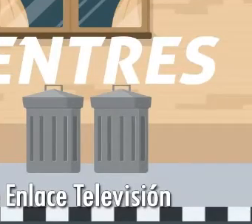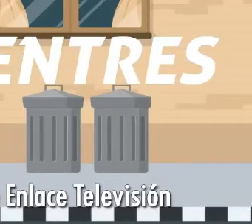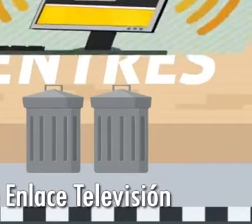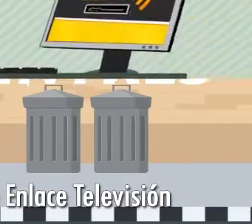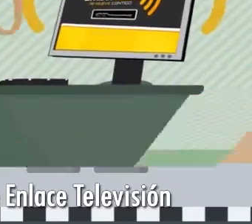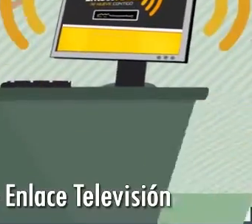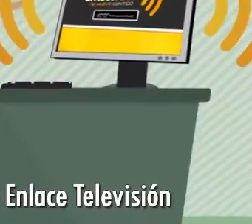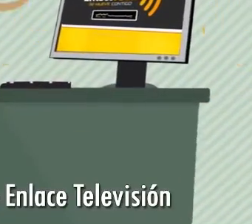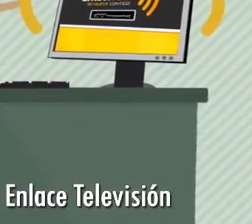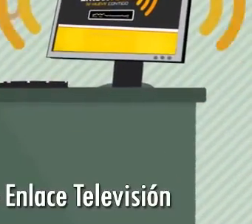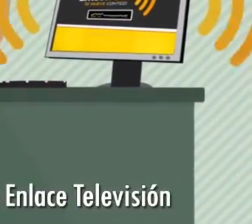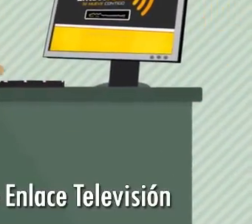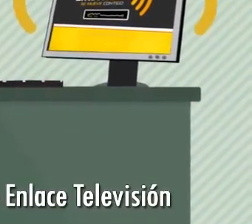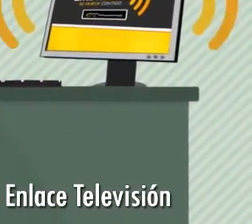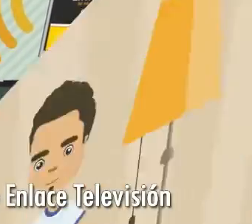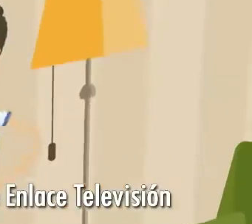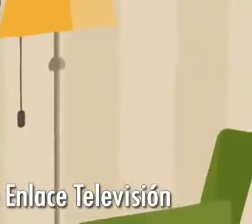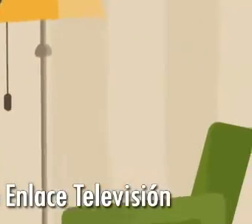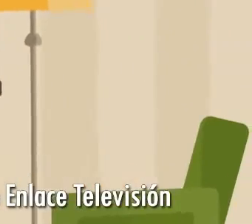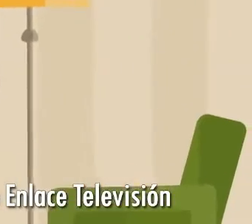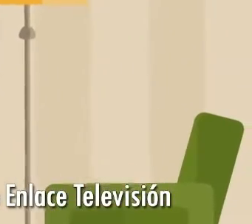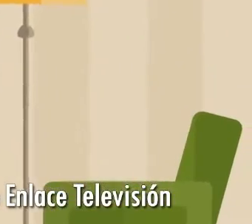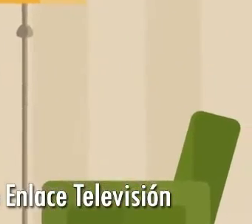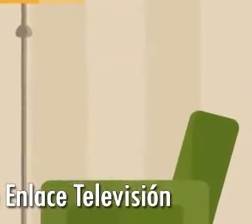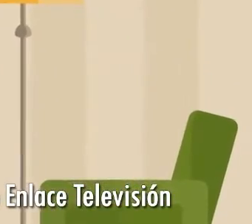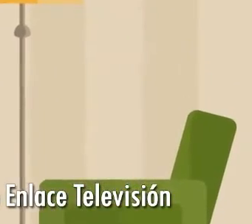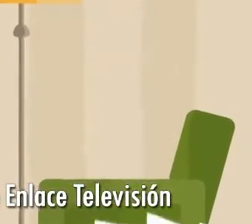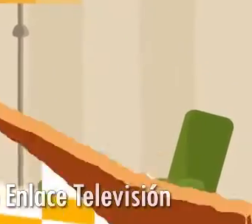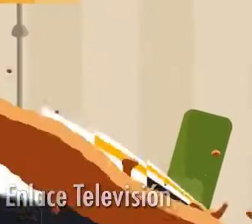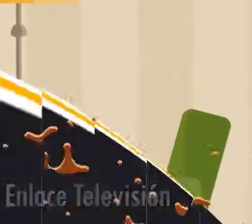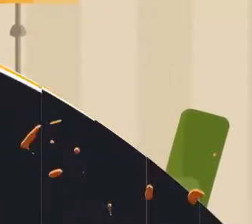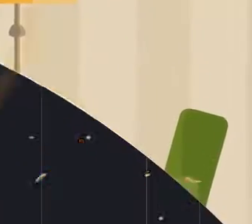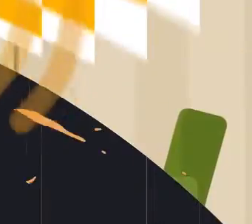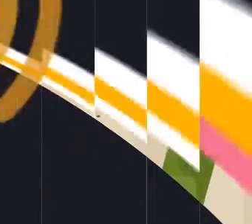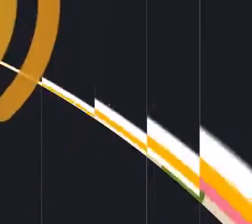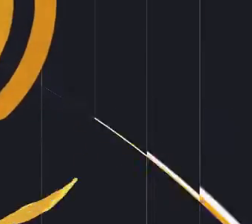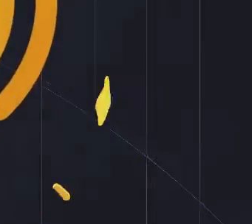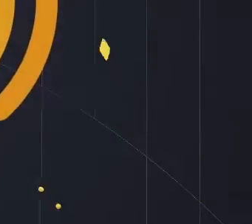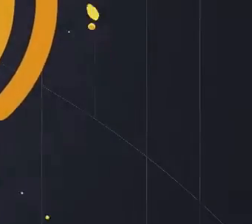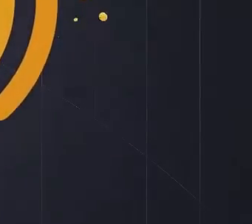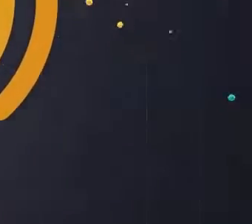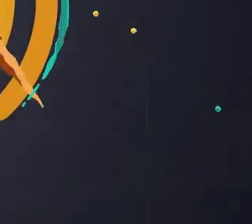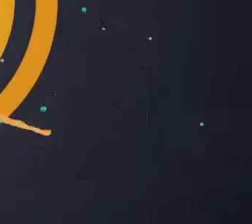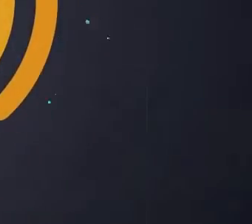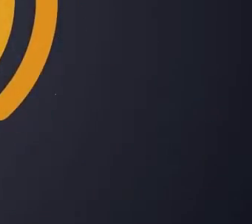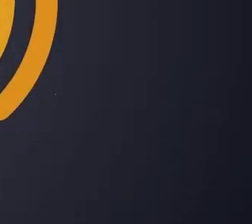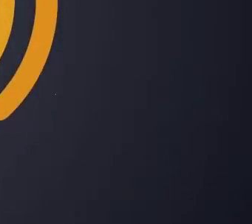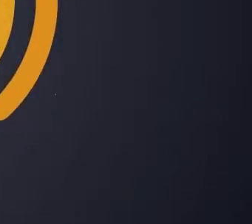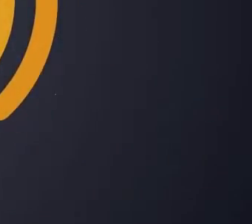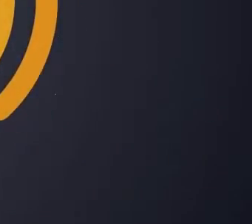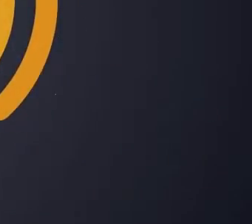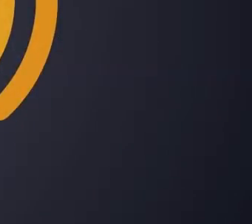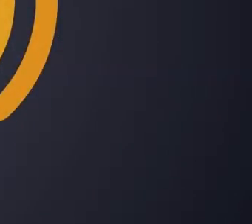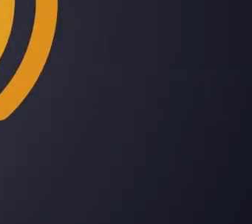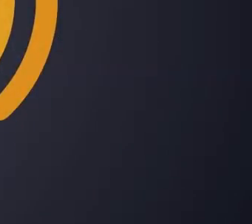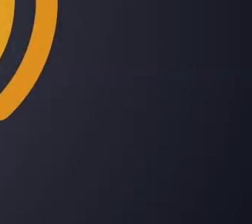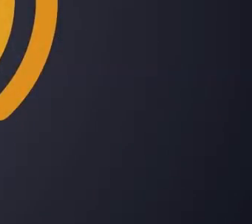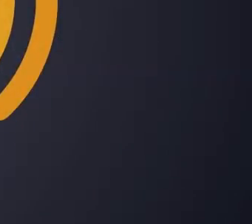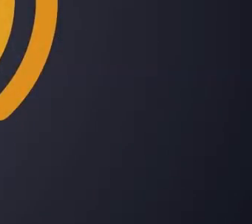en tu trabajo, en tu casa, en donde nos necesites. Enlace Radio se mueve